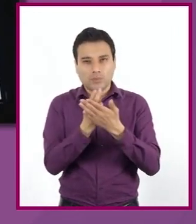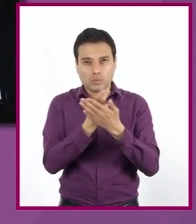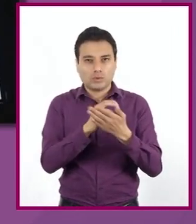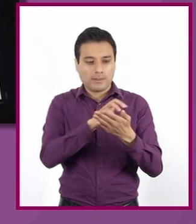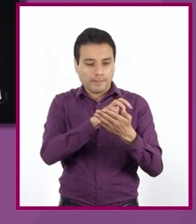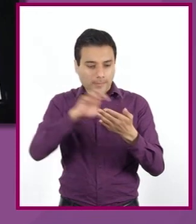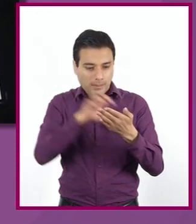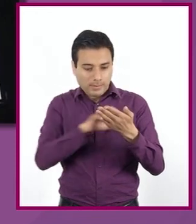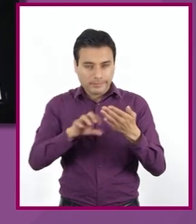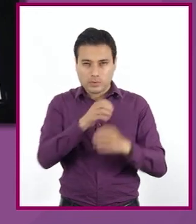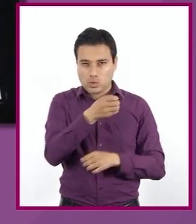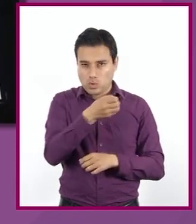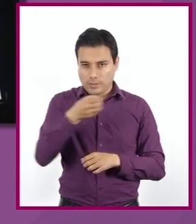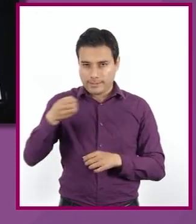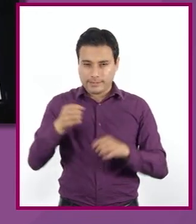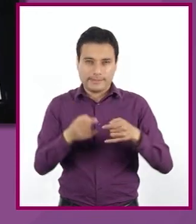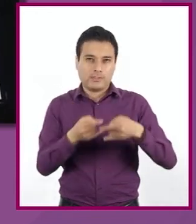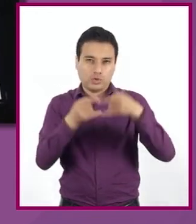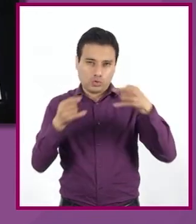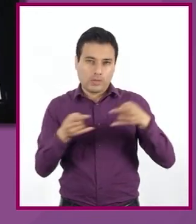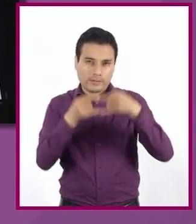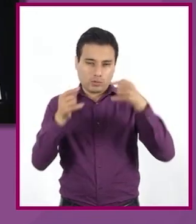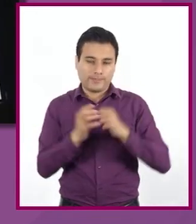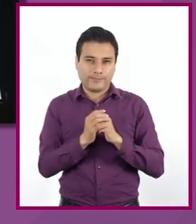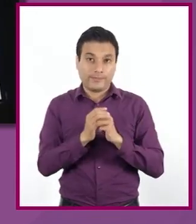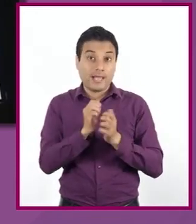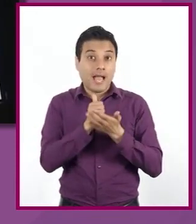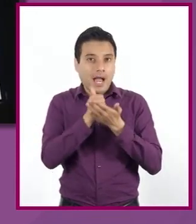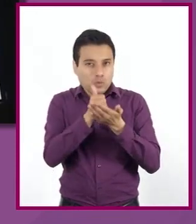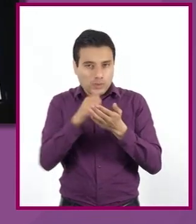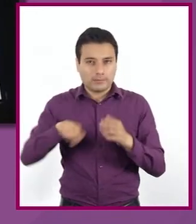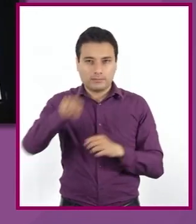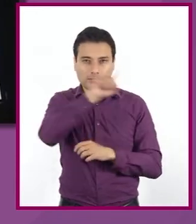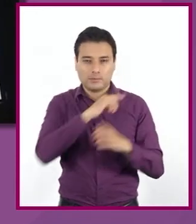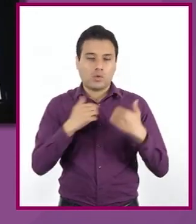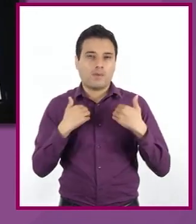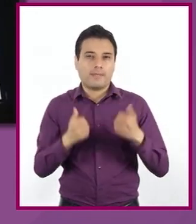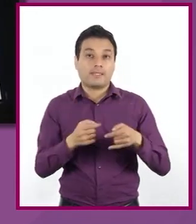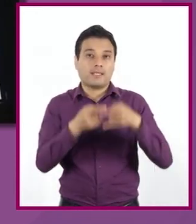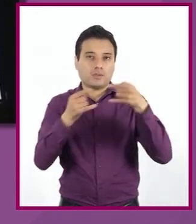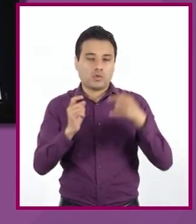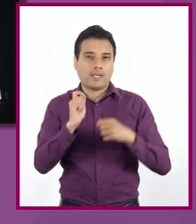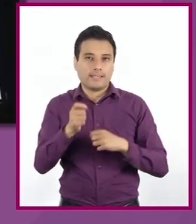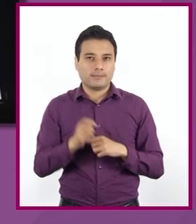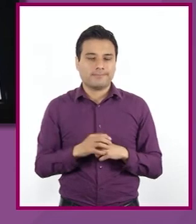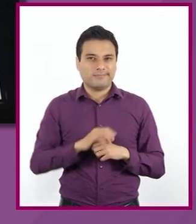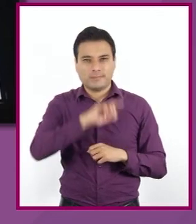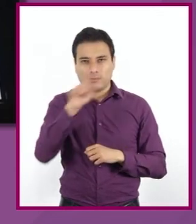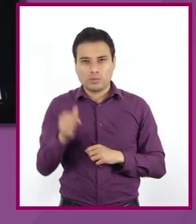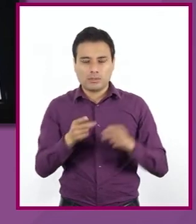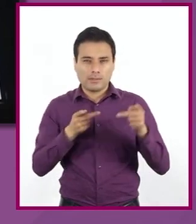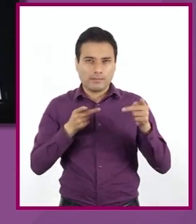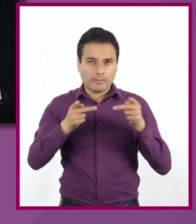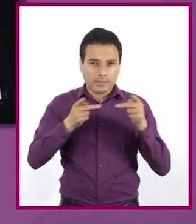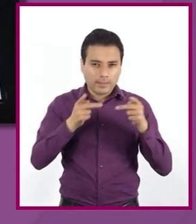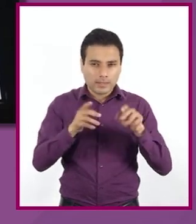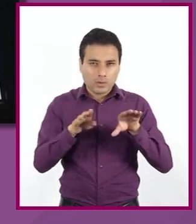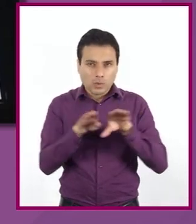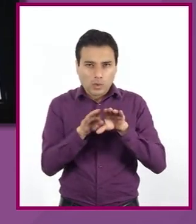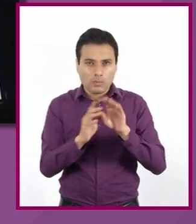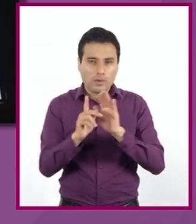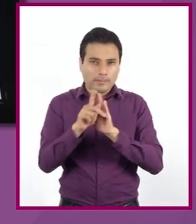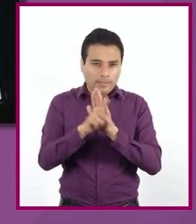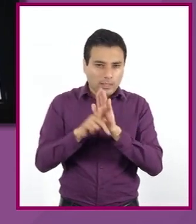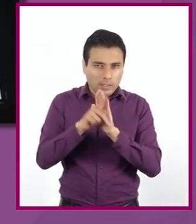presentados secuencialmente y es una guía visual que nos ayuda a comprender una historia, planificar la estructura de una película